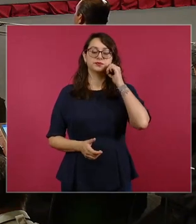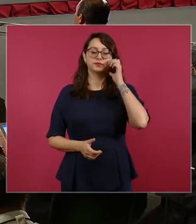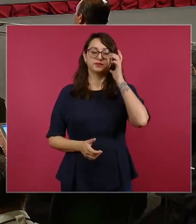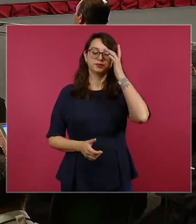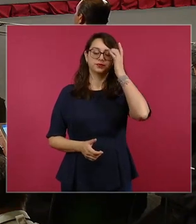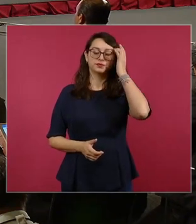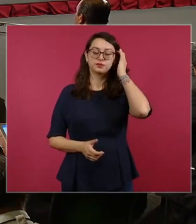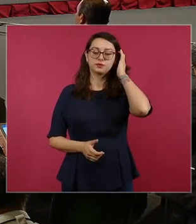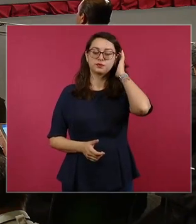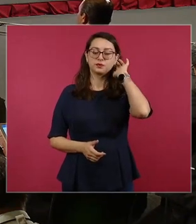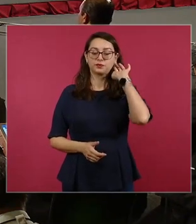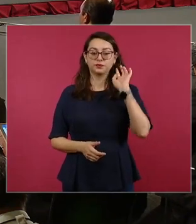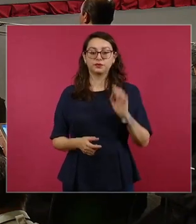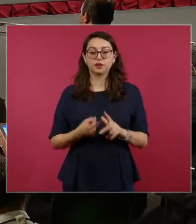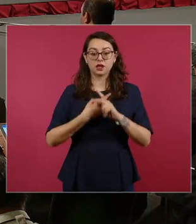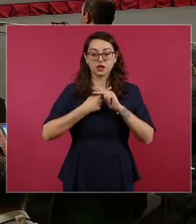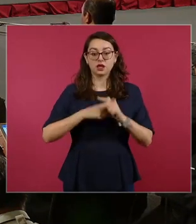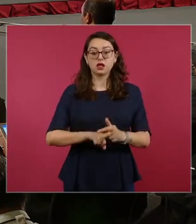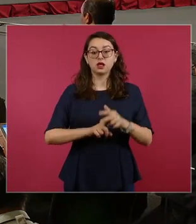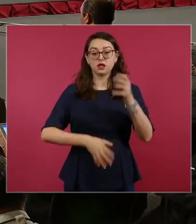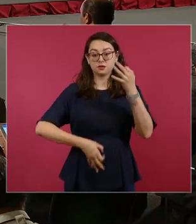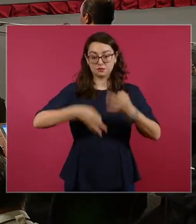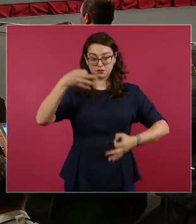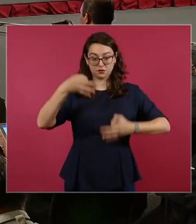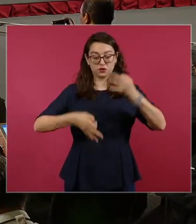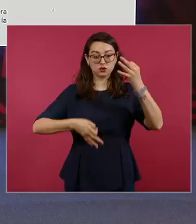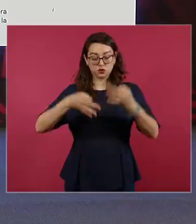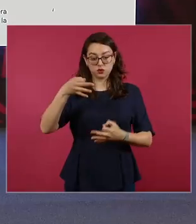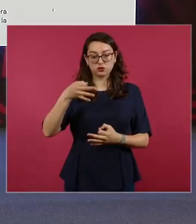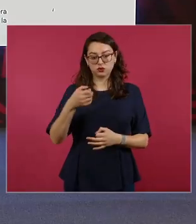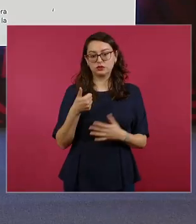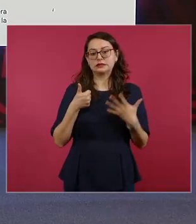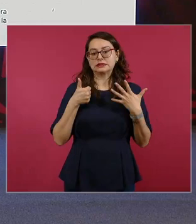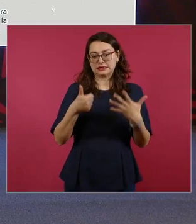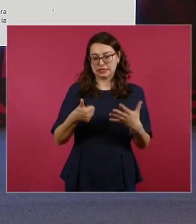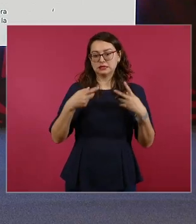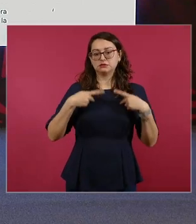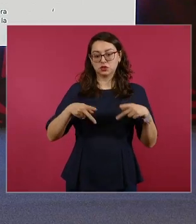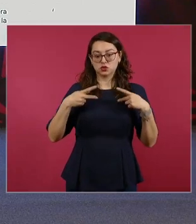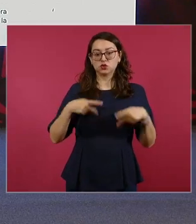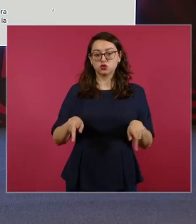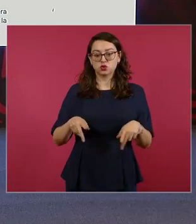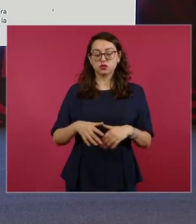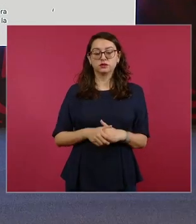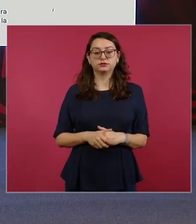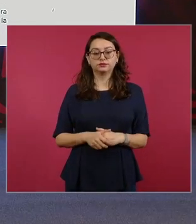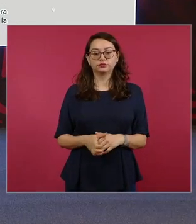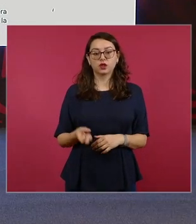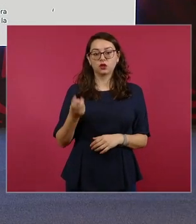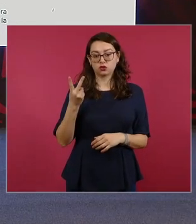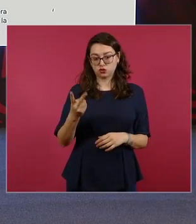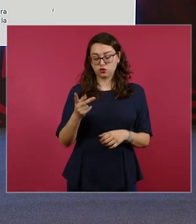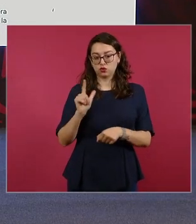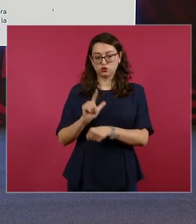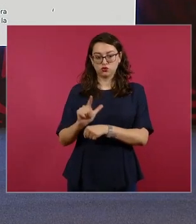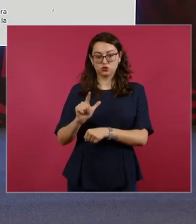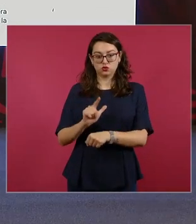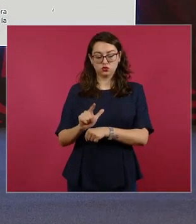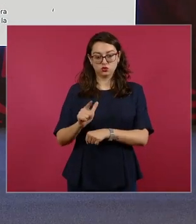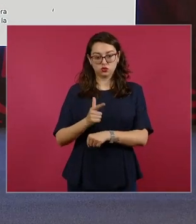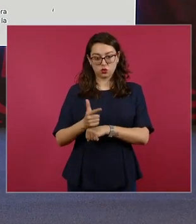Vinculados a proceso, en esta ocasión tenemos a seis personas, son dos guatemaltecos, dos